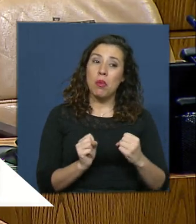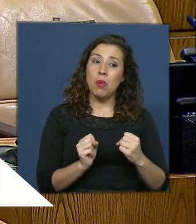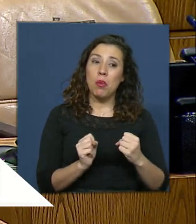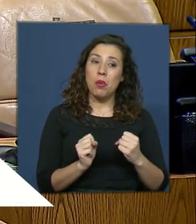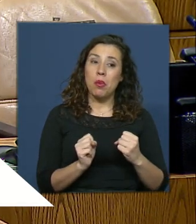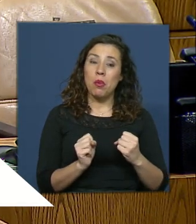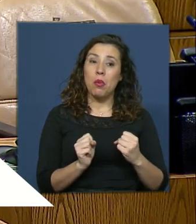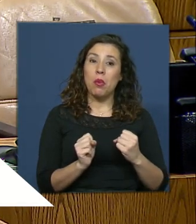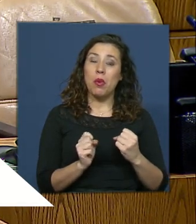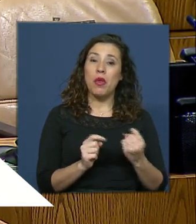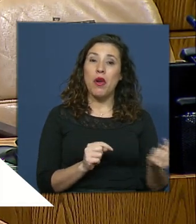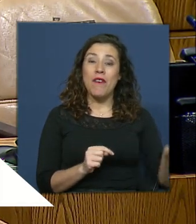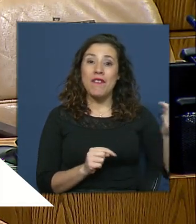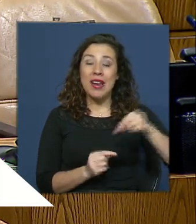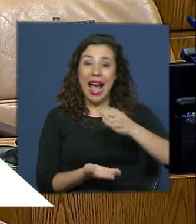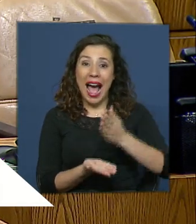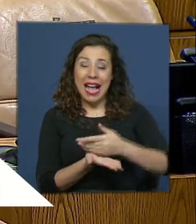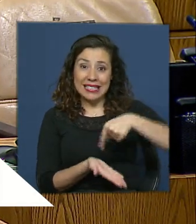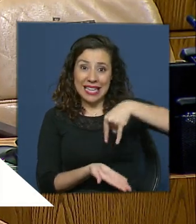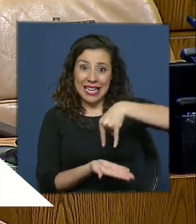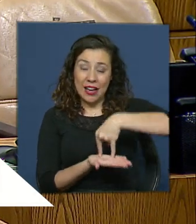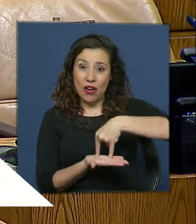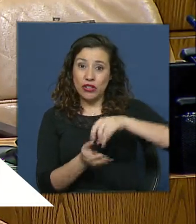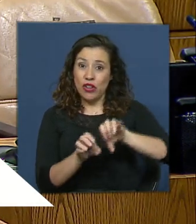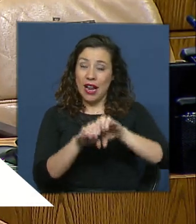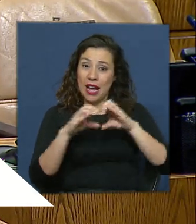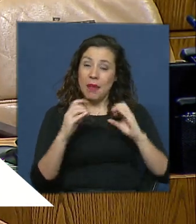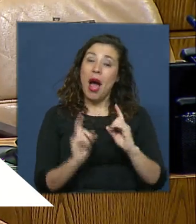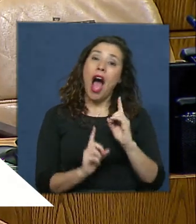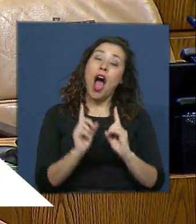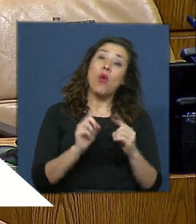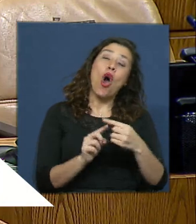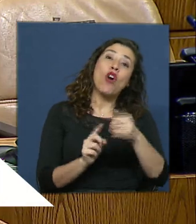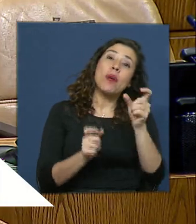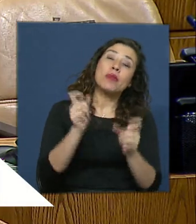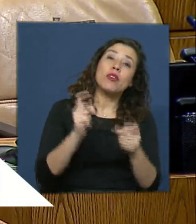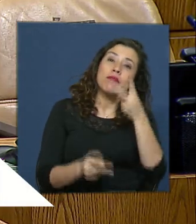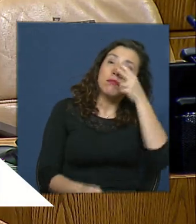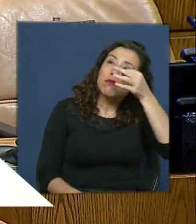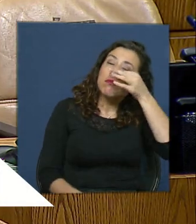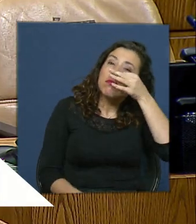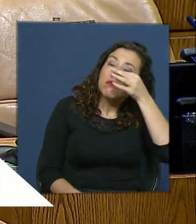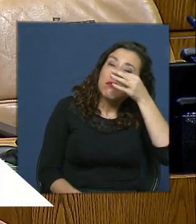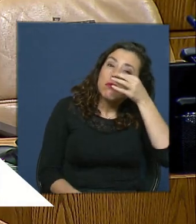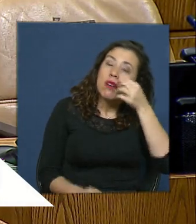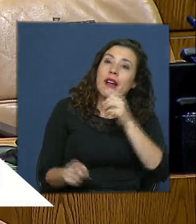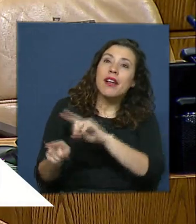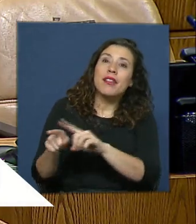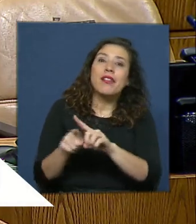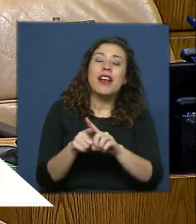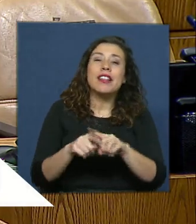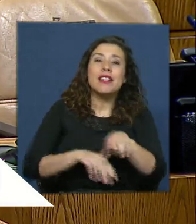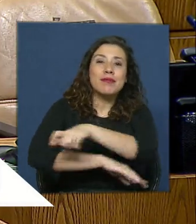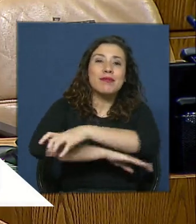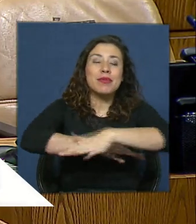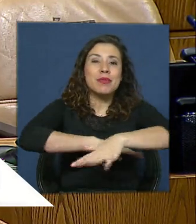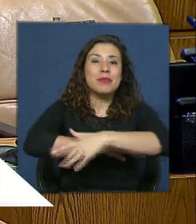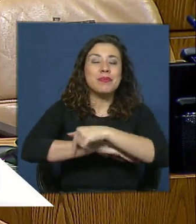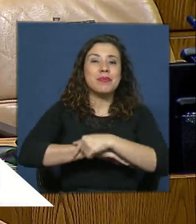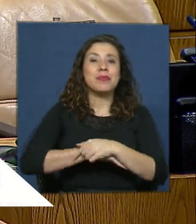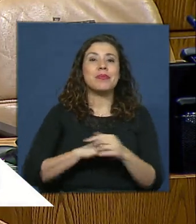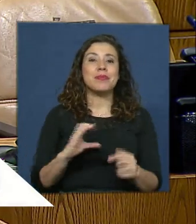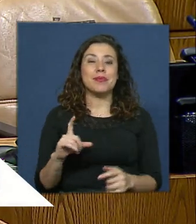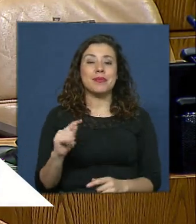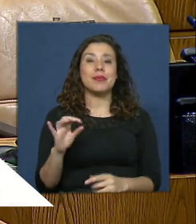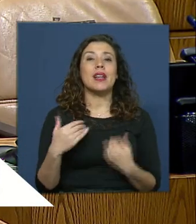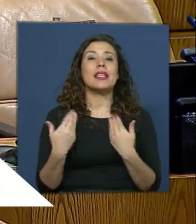hasta este hemiciclo, otros seguirán esta transmisión desde sus diferentes caletas. Quiero saludar de manera muy especial